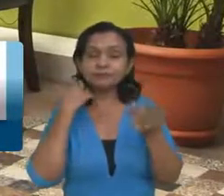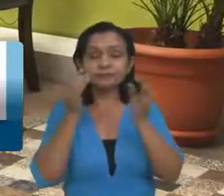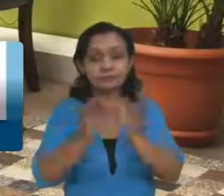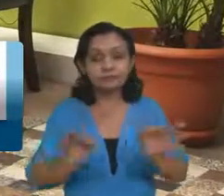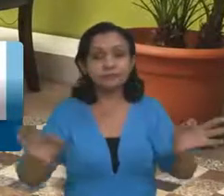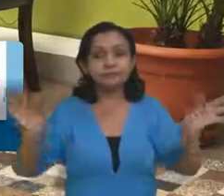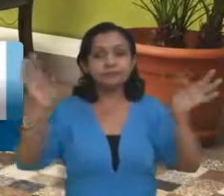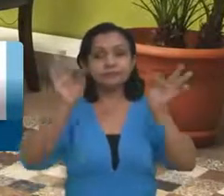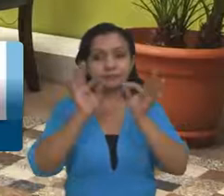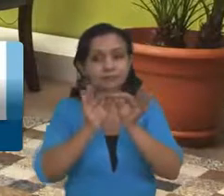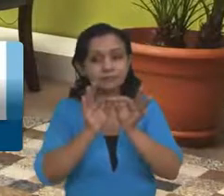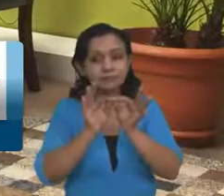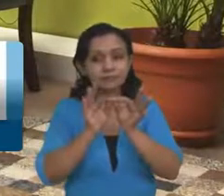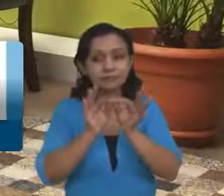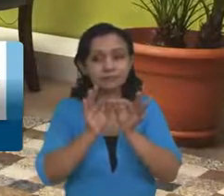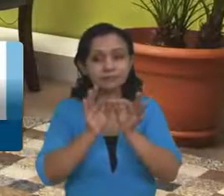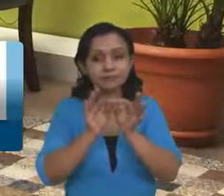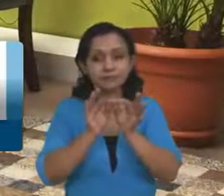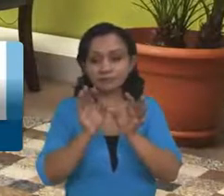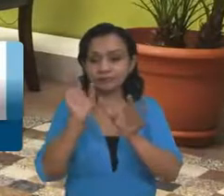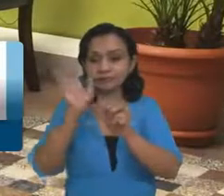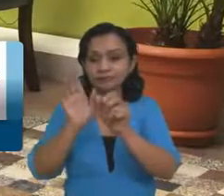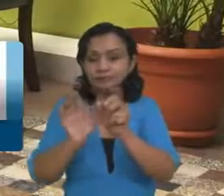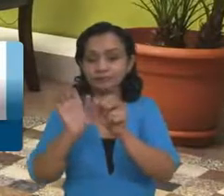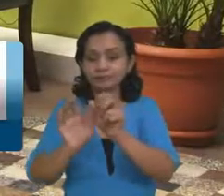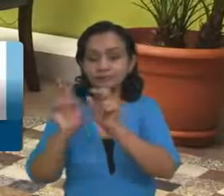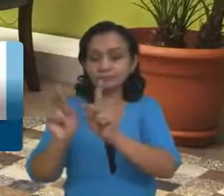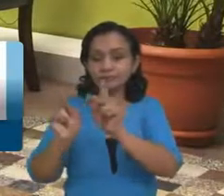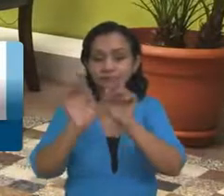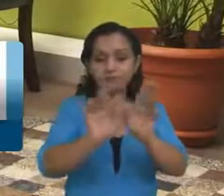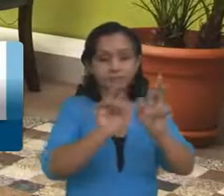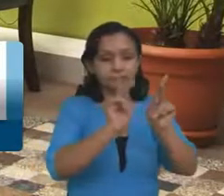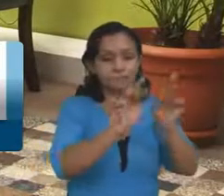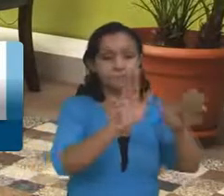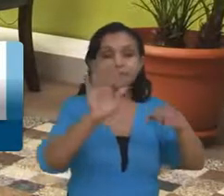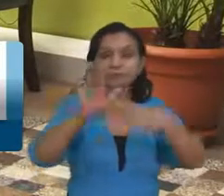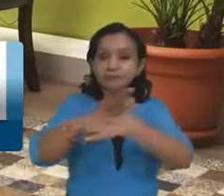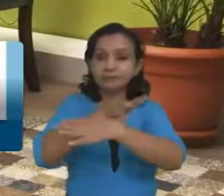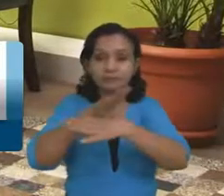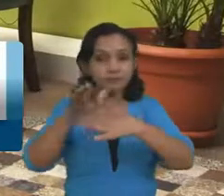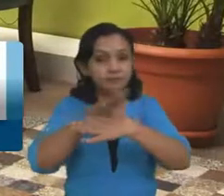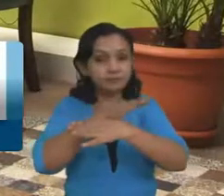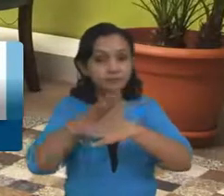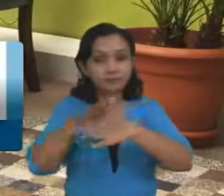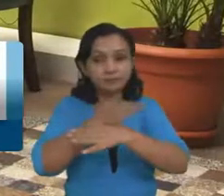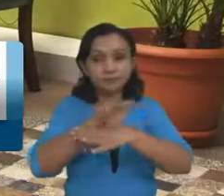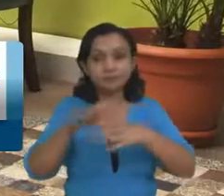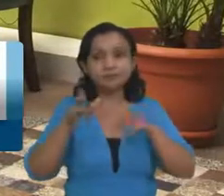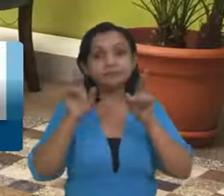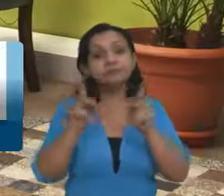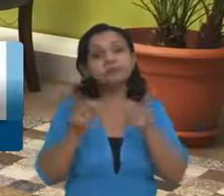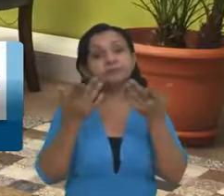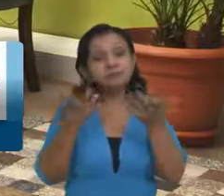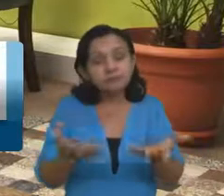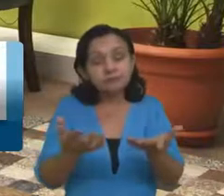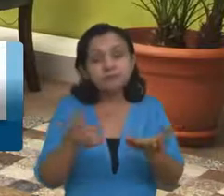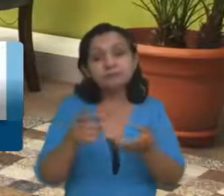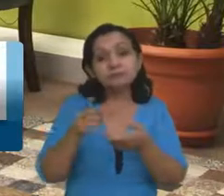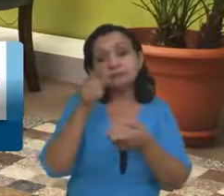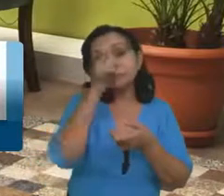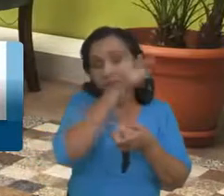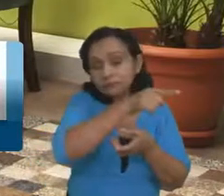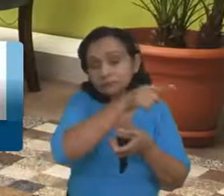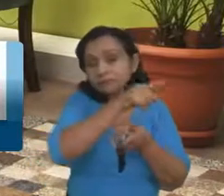importante individualizar a cada paciente, ¿verdad? Las personas comúnmente te dicen, pero es que a fulano de